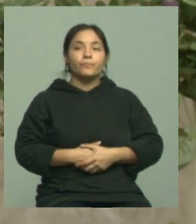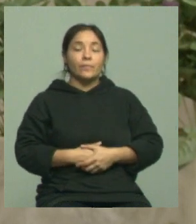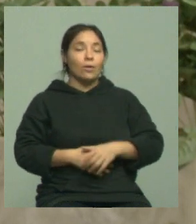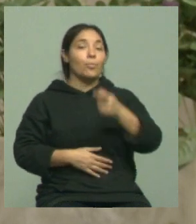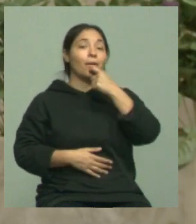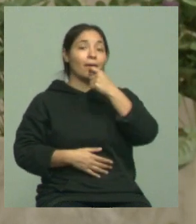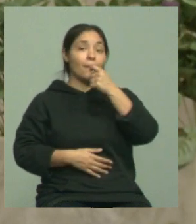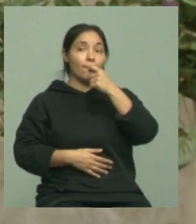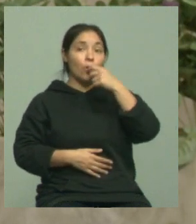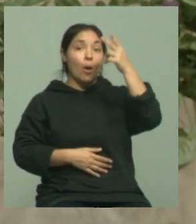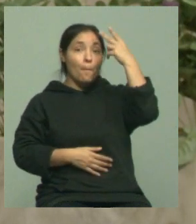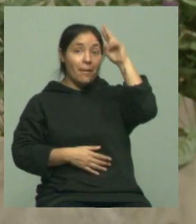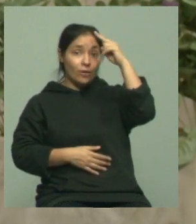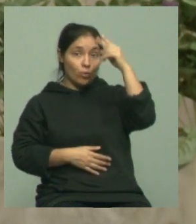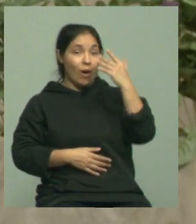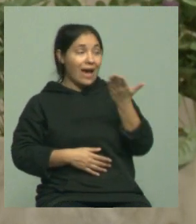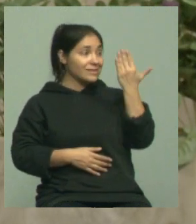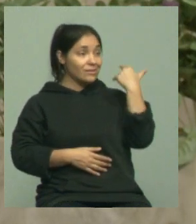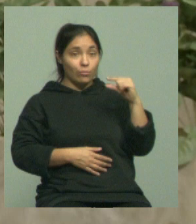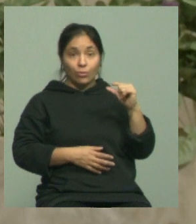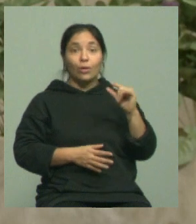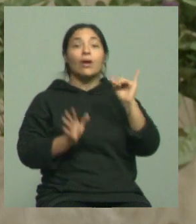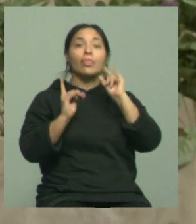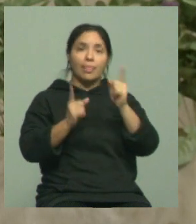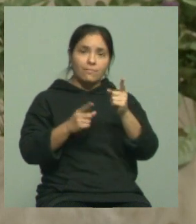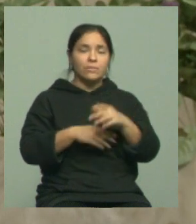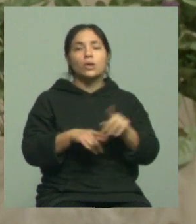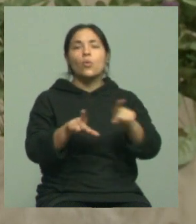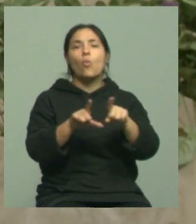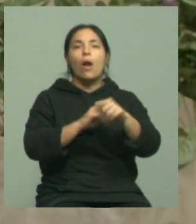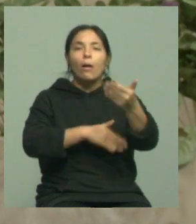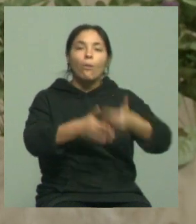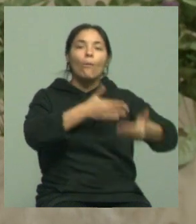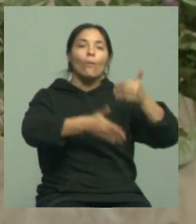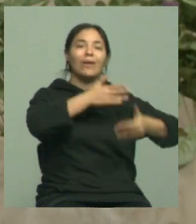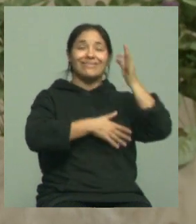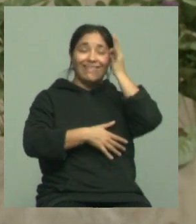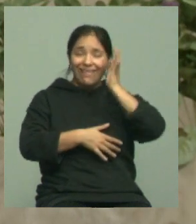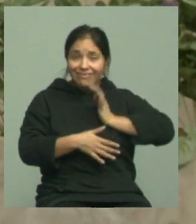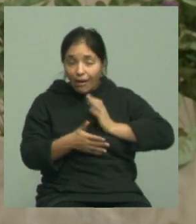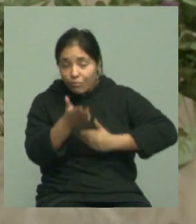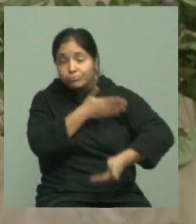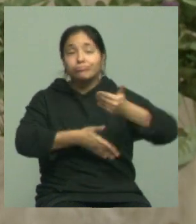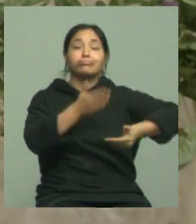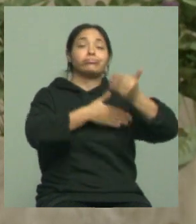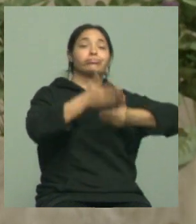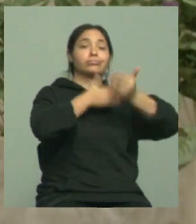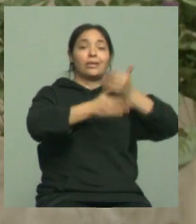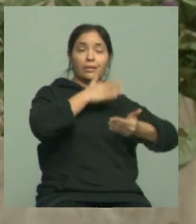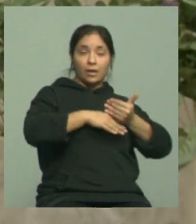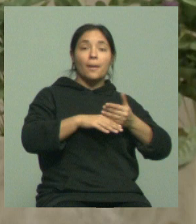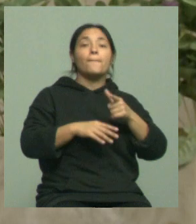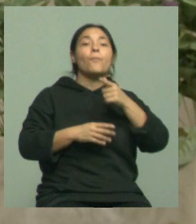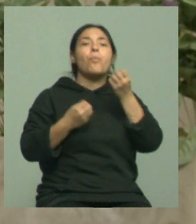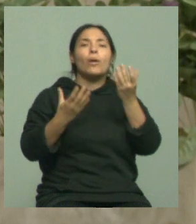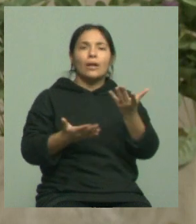Perú hace días nada más empezó a hablar también de retrocediendo más de 30 años en este concepto, y a partir de eso se hablaba